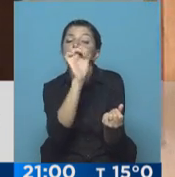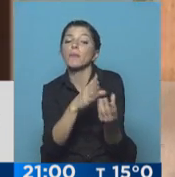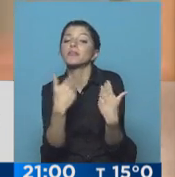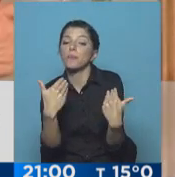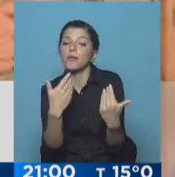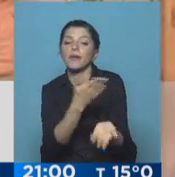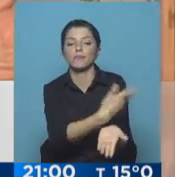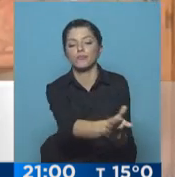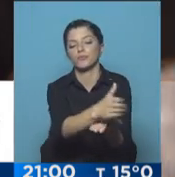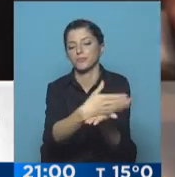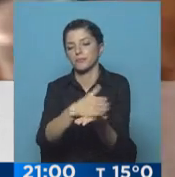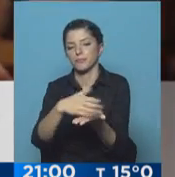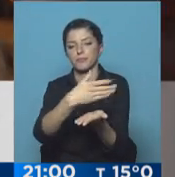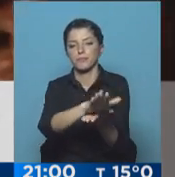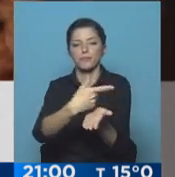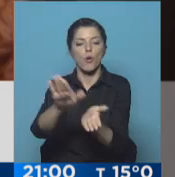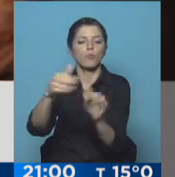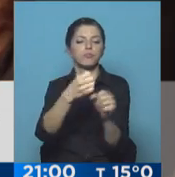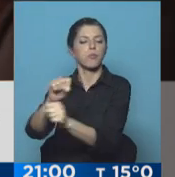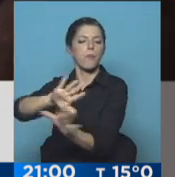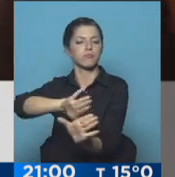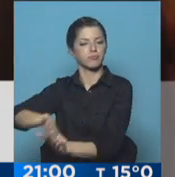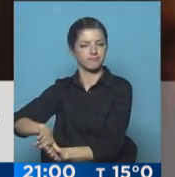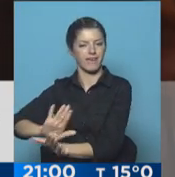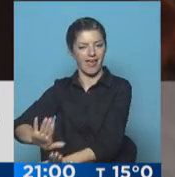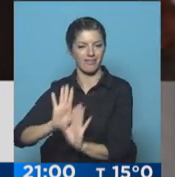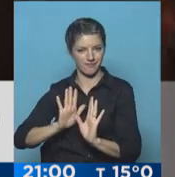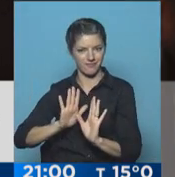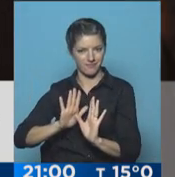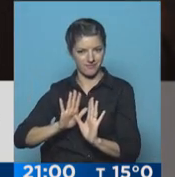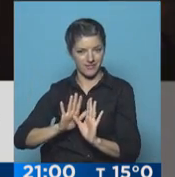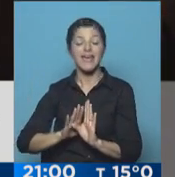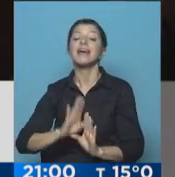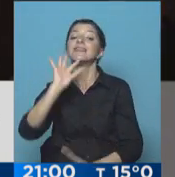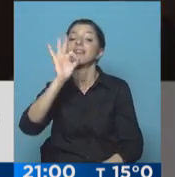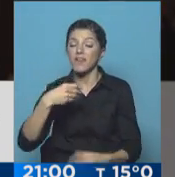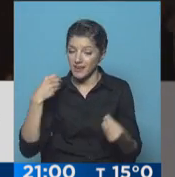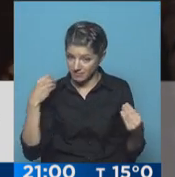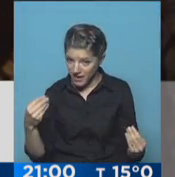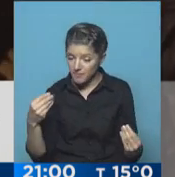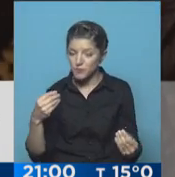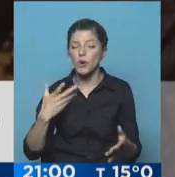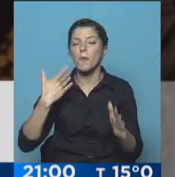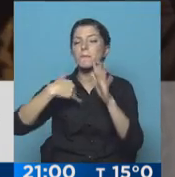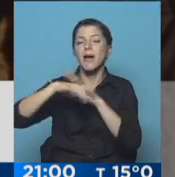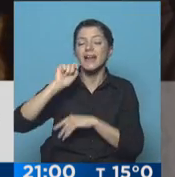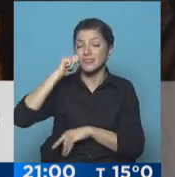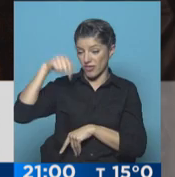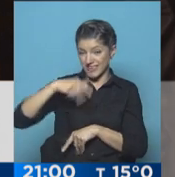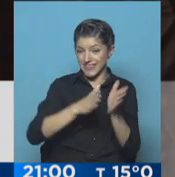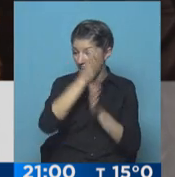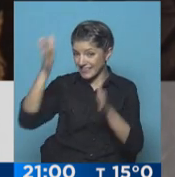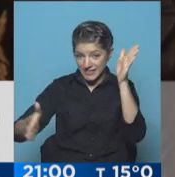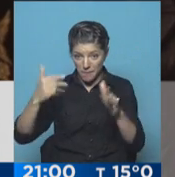es barrerlas y correrlas. ¿Y saben qué? Lo maravilloso de esta etapa